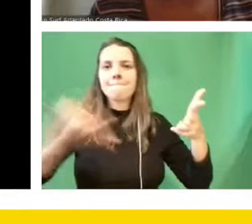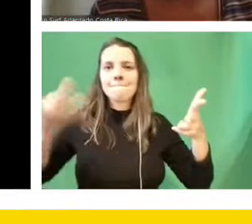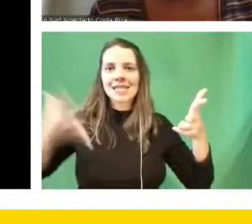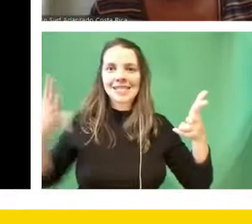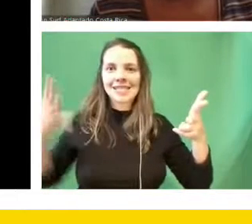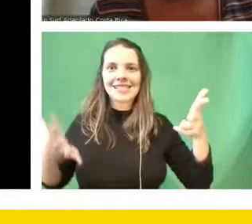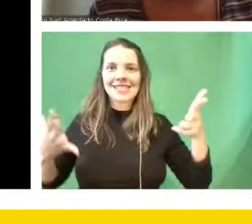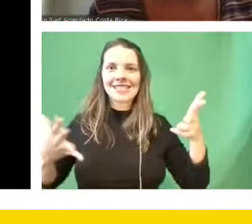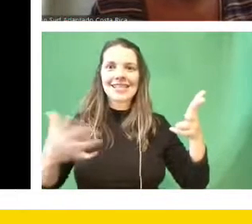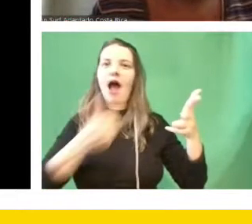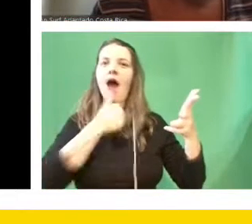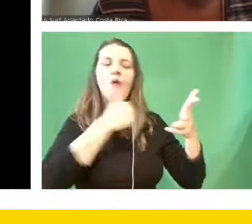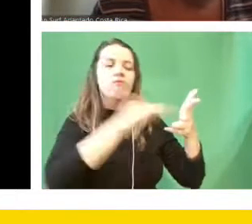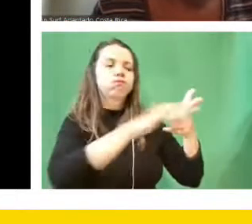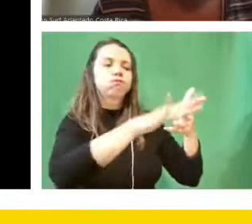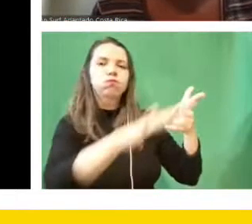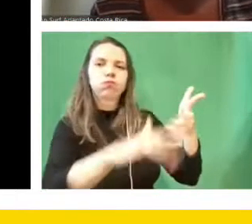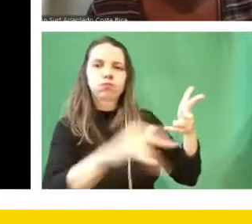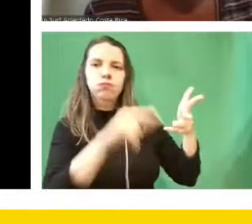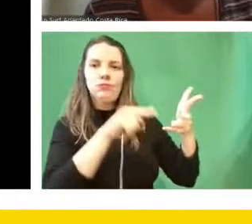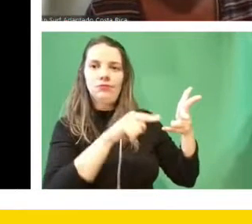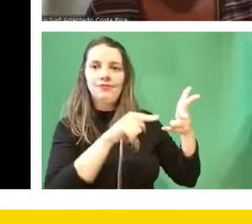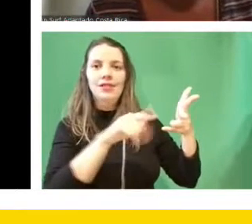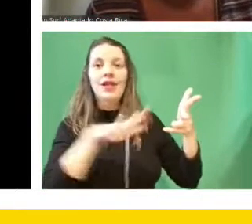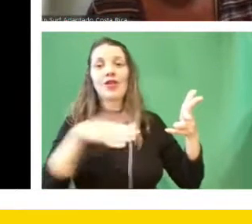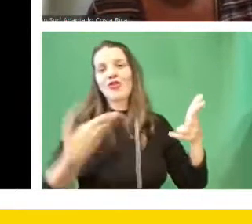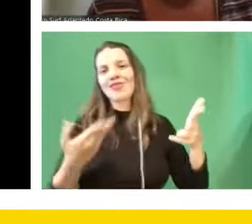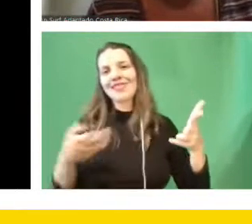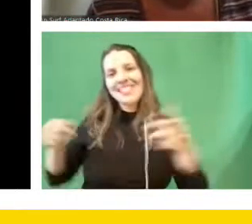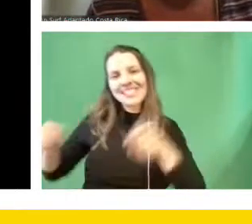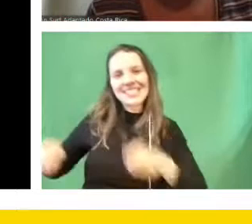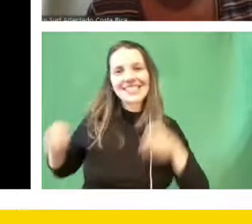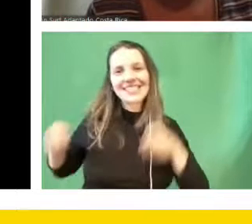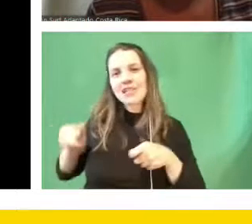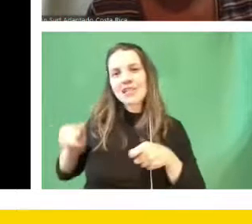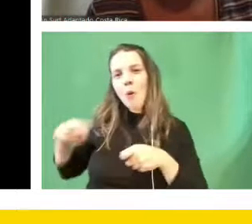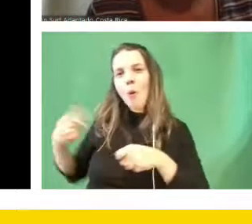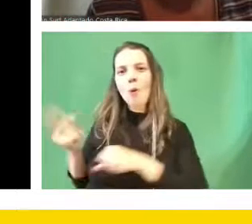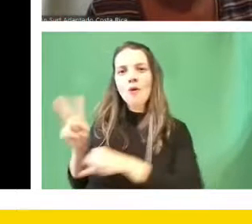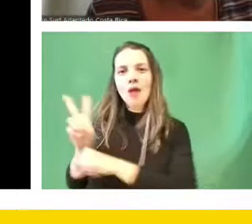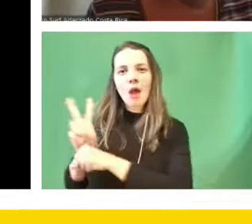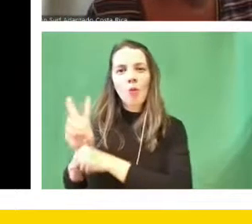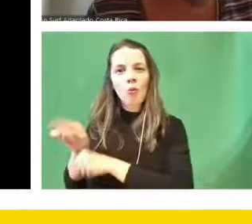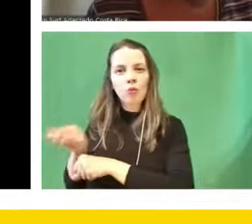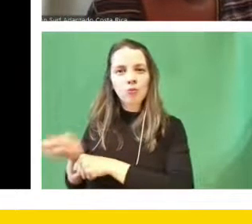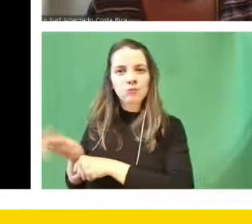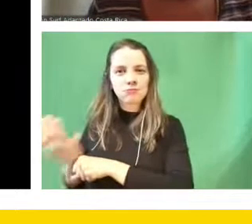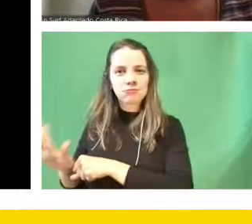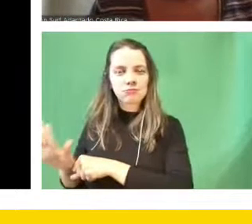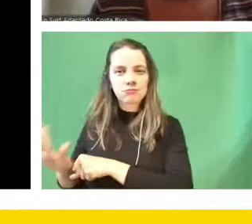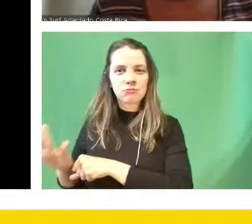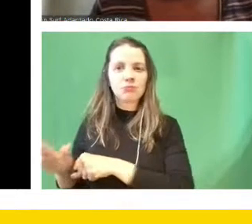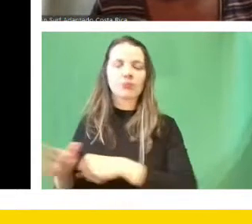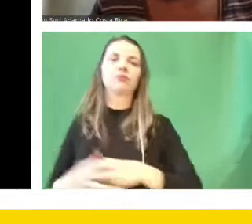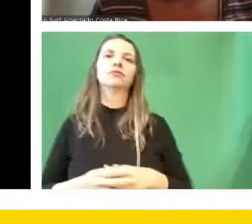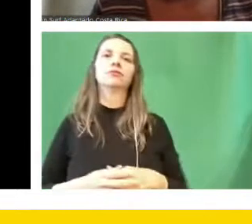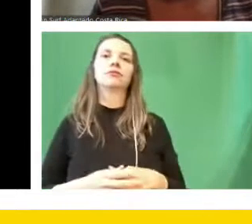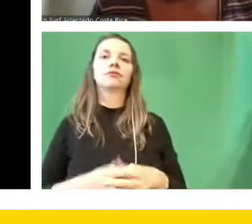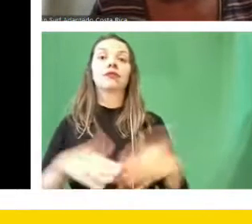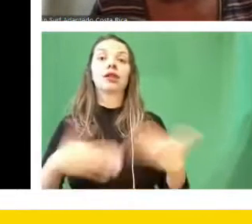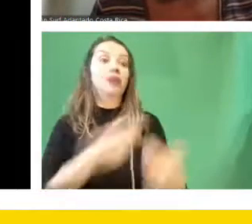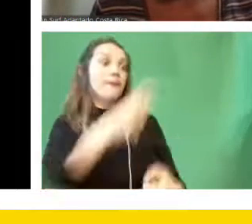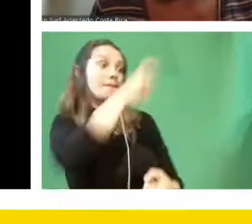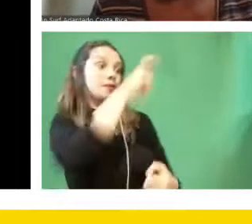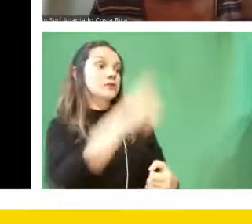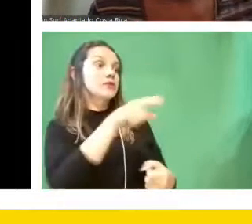esté constantemente recordando a la administración, ¿verdad?, del mantenimiento de estas playas accesibles. Porque, ¿qué pasa cuando tenemos luna